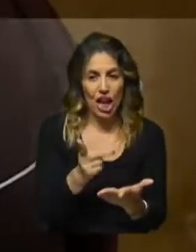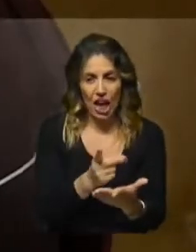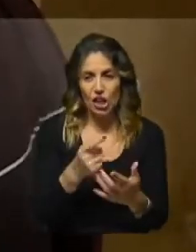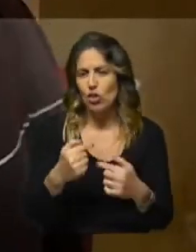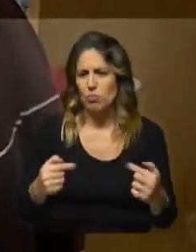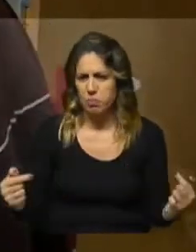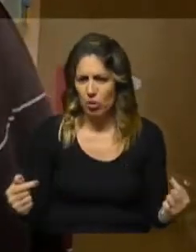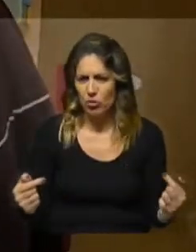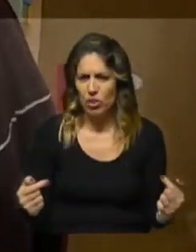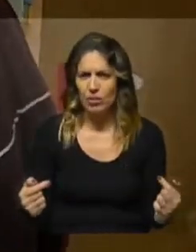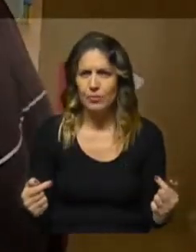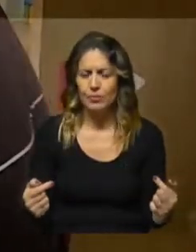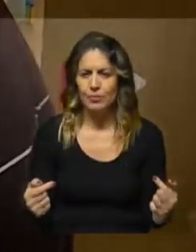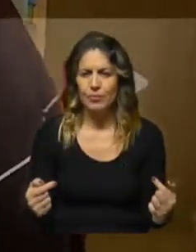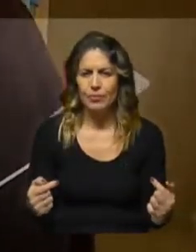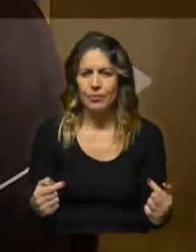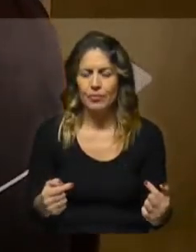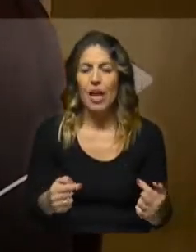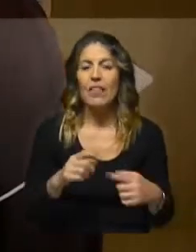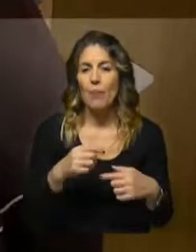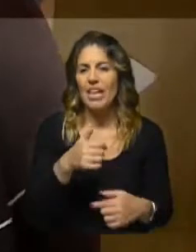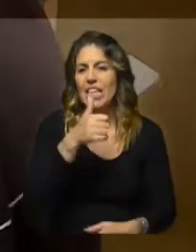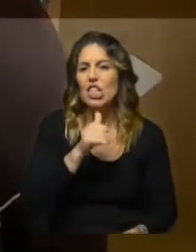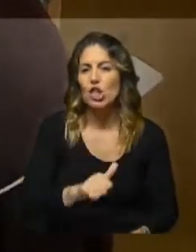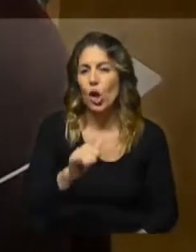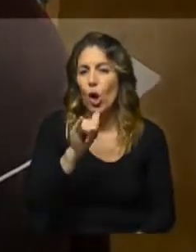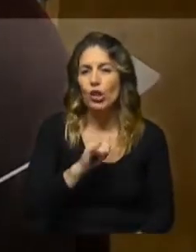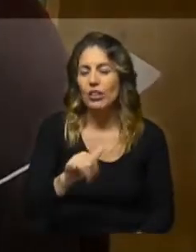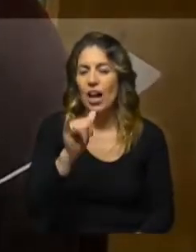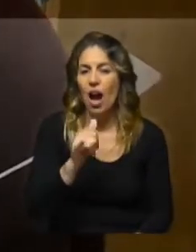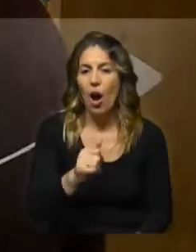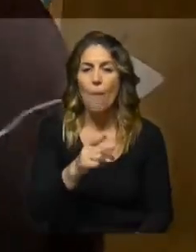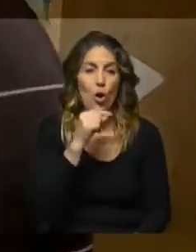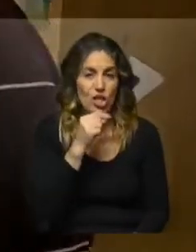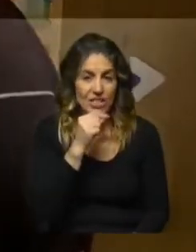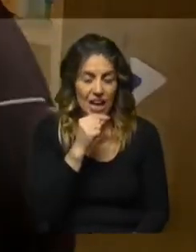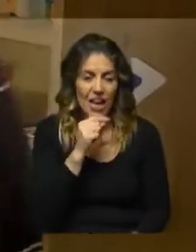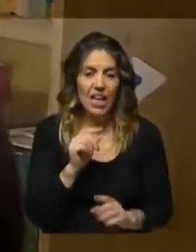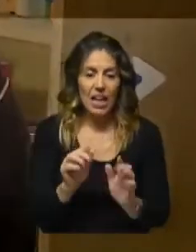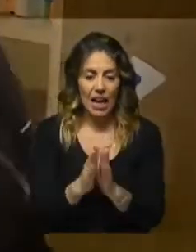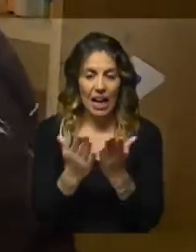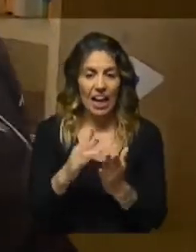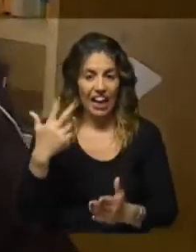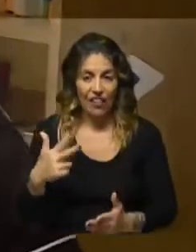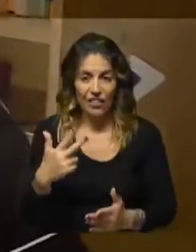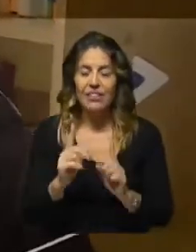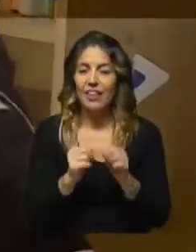enciclopedias, hay novelas policiales en abundancia, hay revistas.